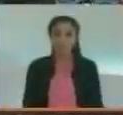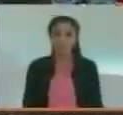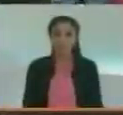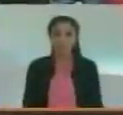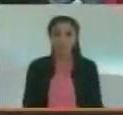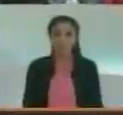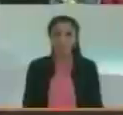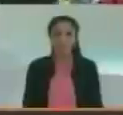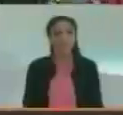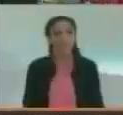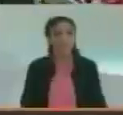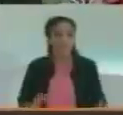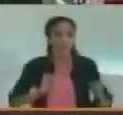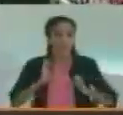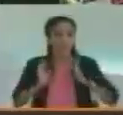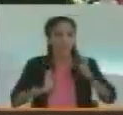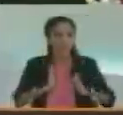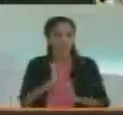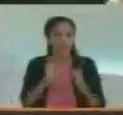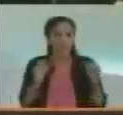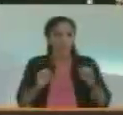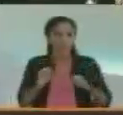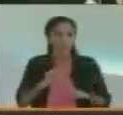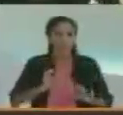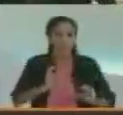Es conmovedor